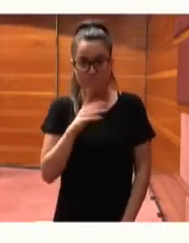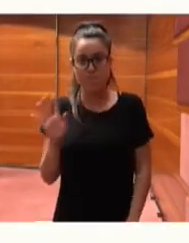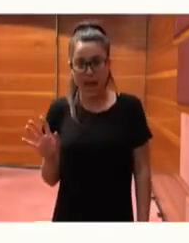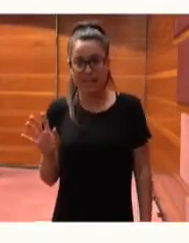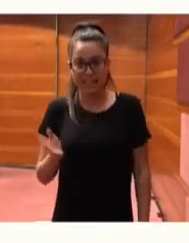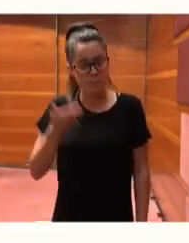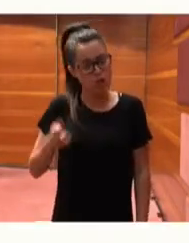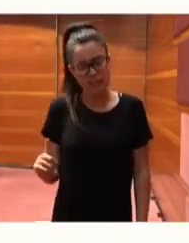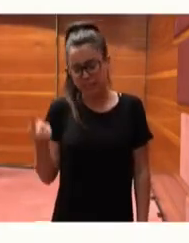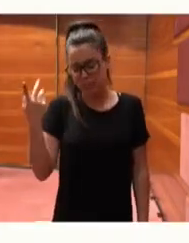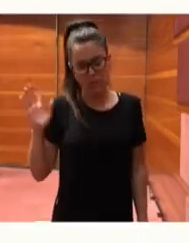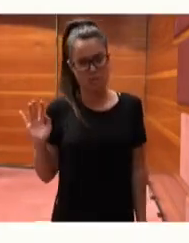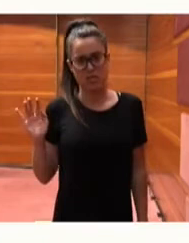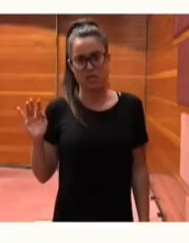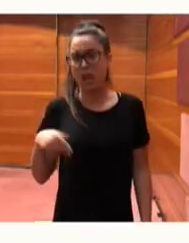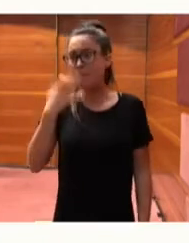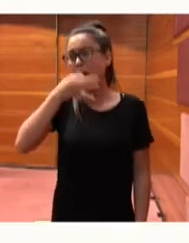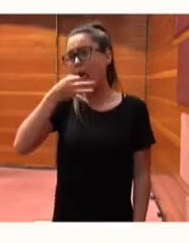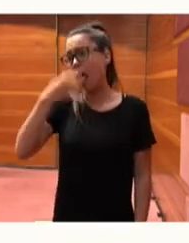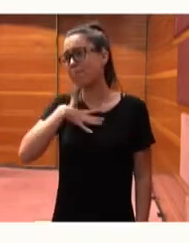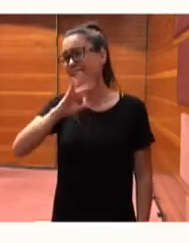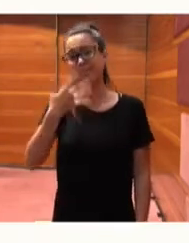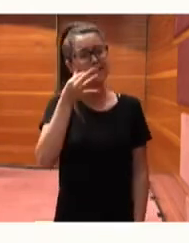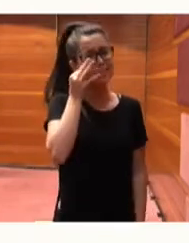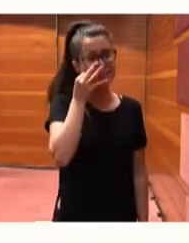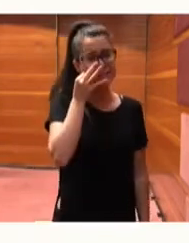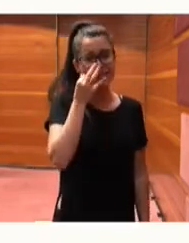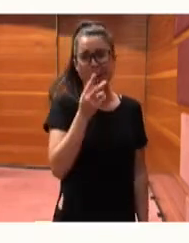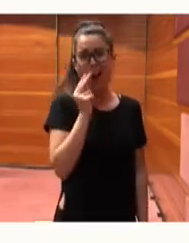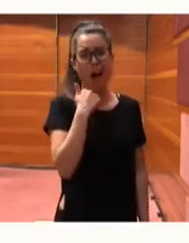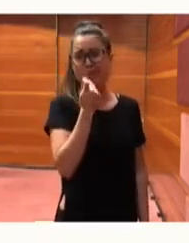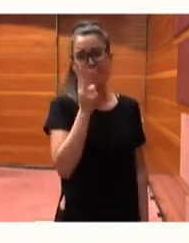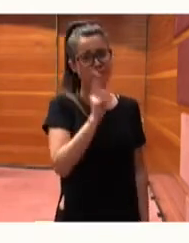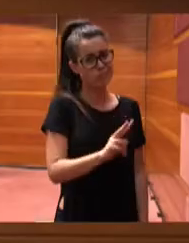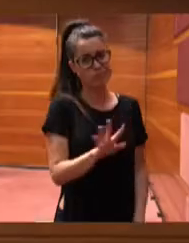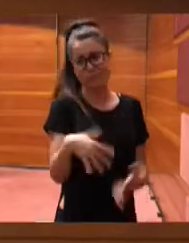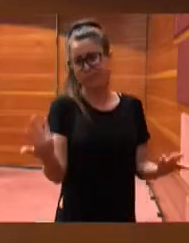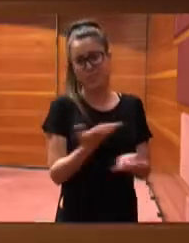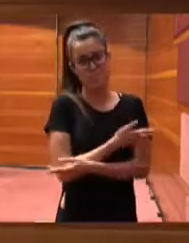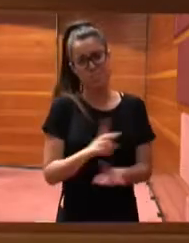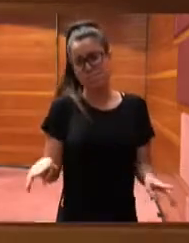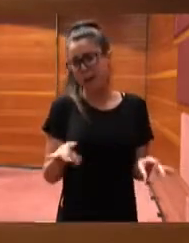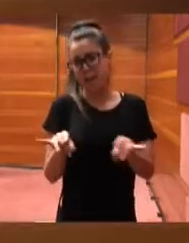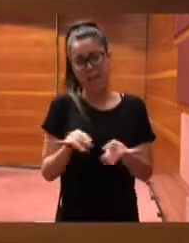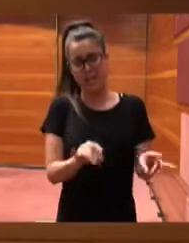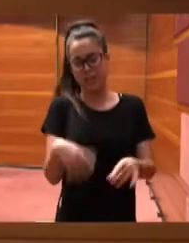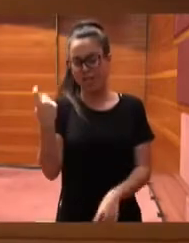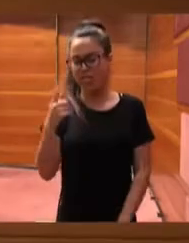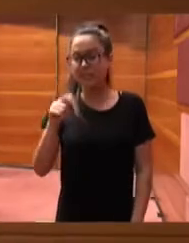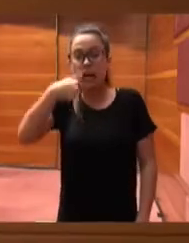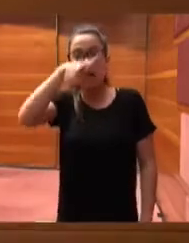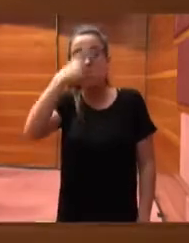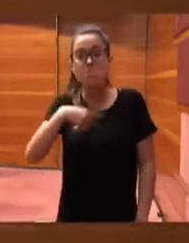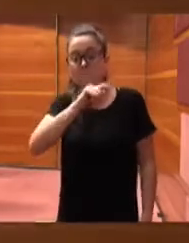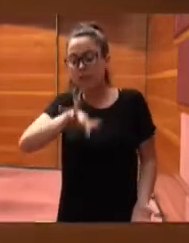mil palabras. Hay que visualizar las cosas, hay que contextualizarlas. Y esas imágenes tienen que estar basadas en datos.